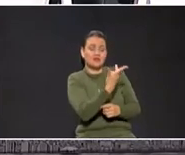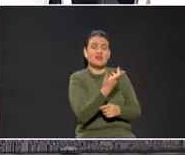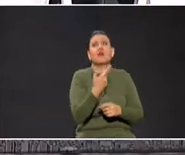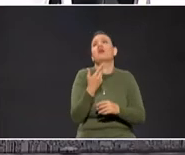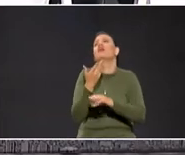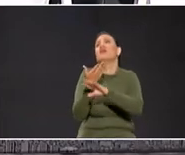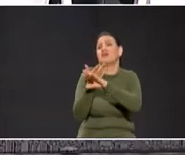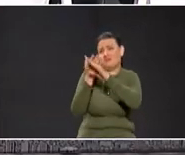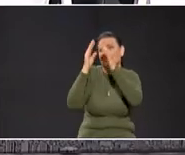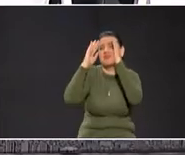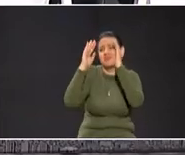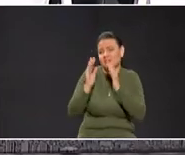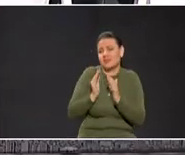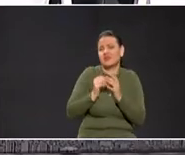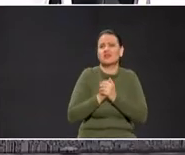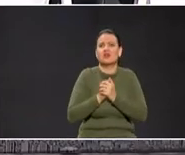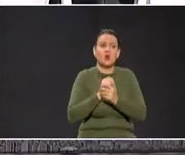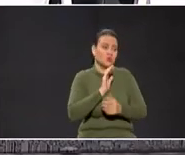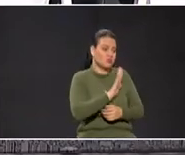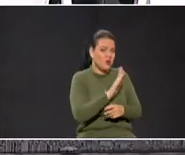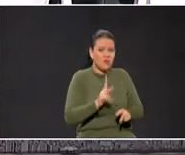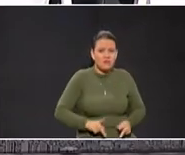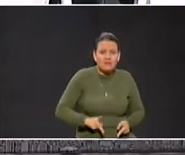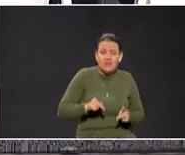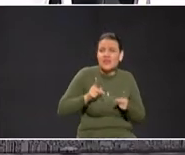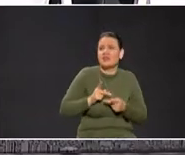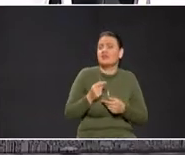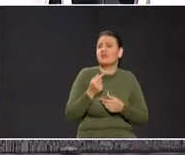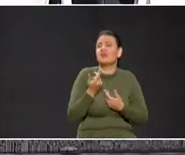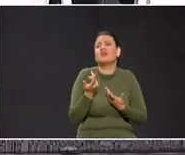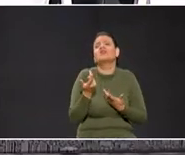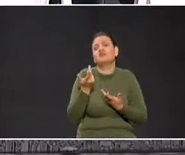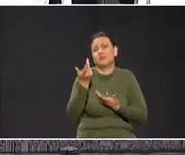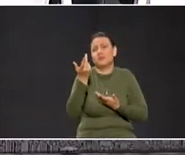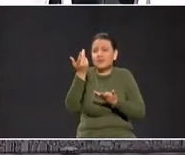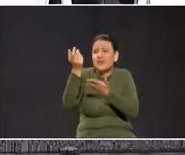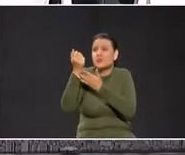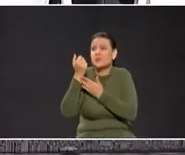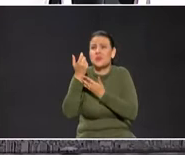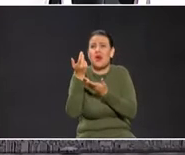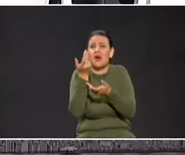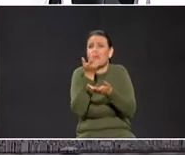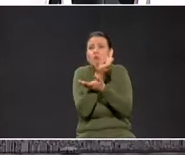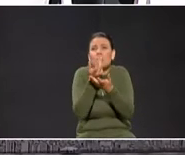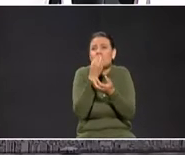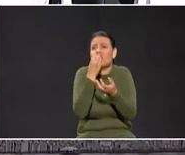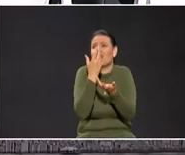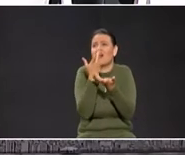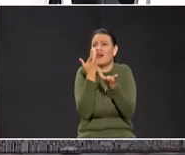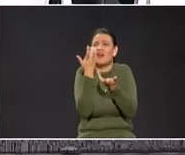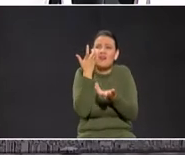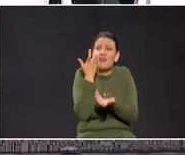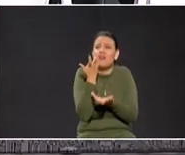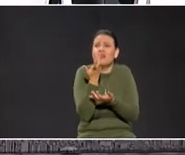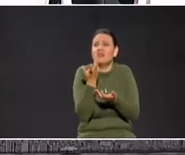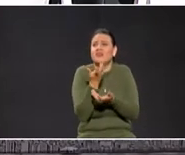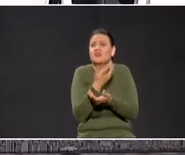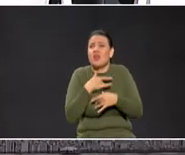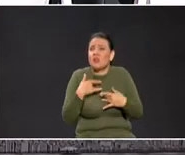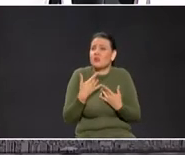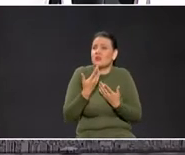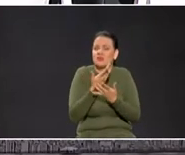a través de su vida personal están pidiendo una ayuda se las vamos a brindar de manera voluntaria y